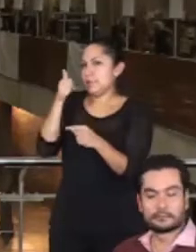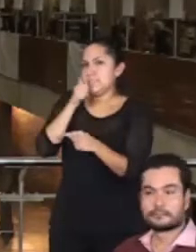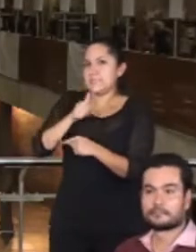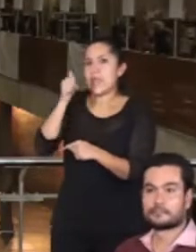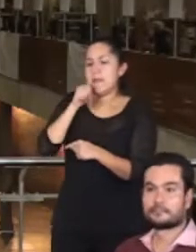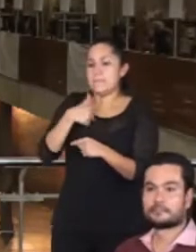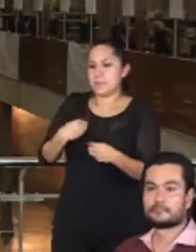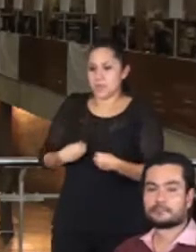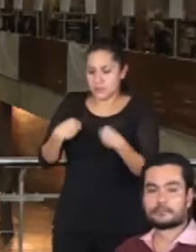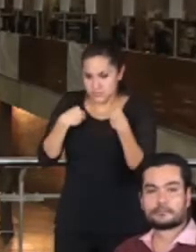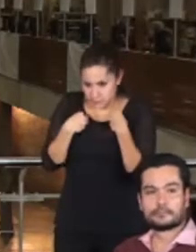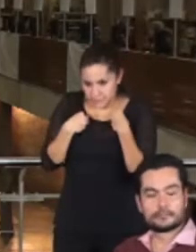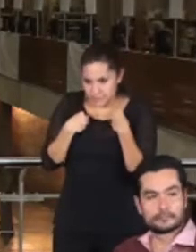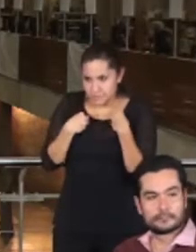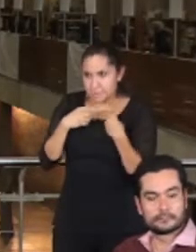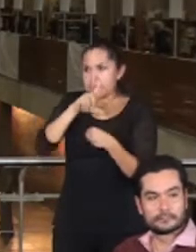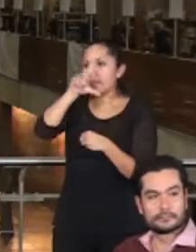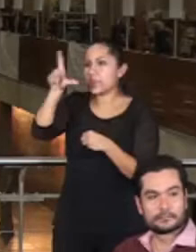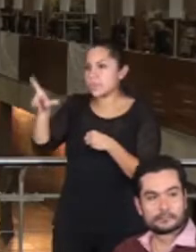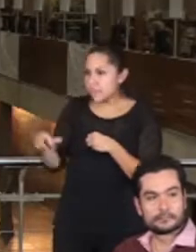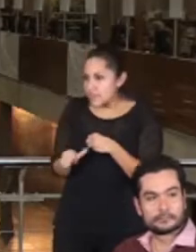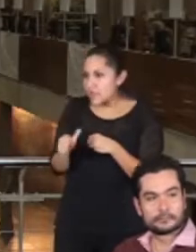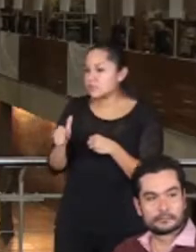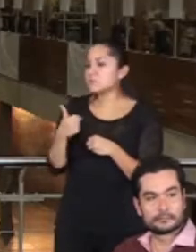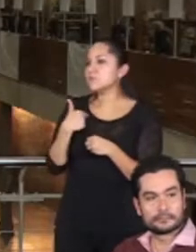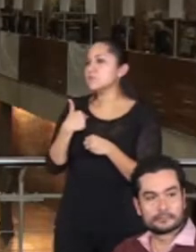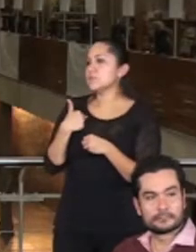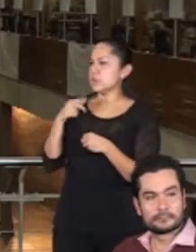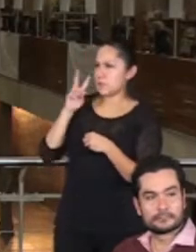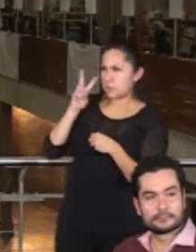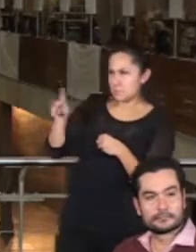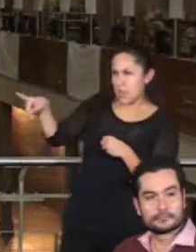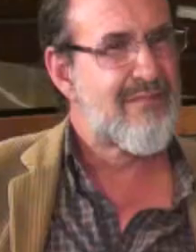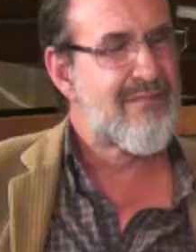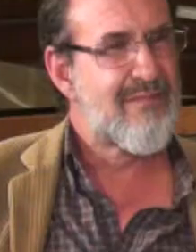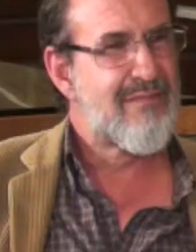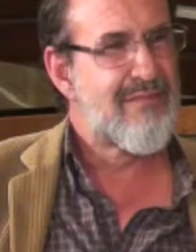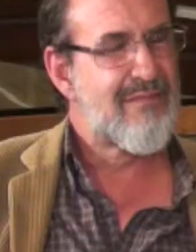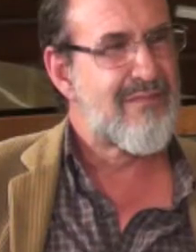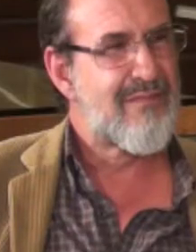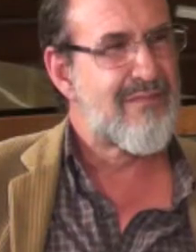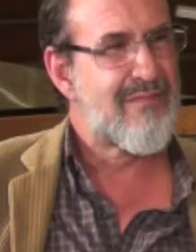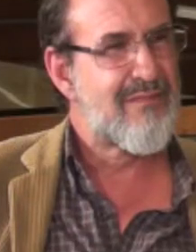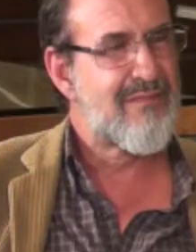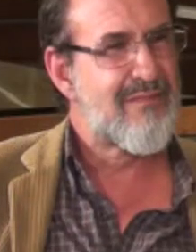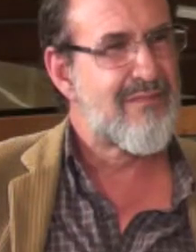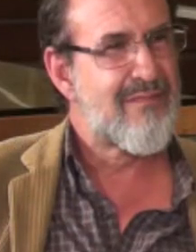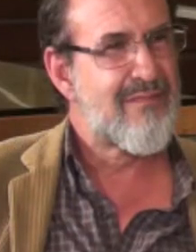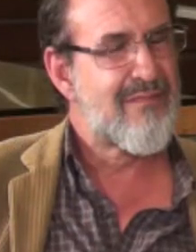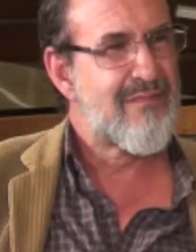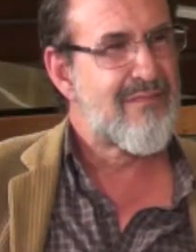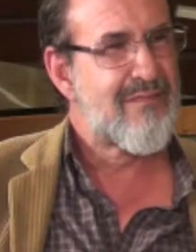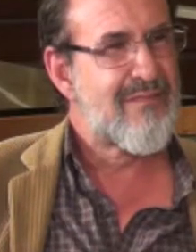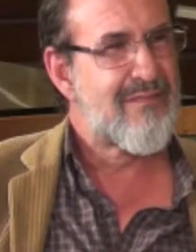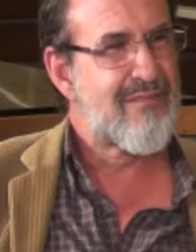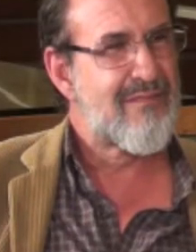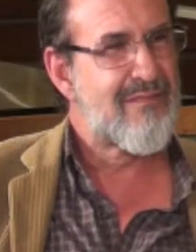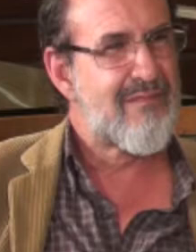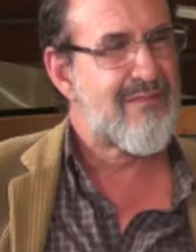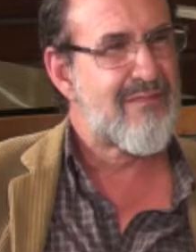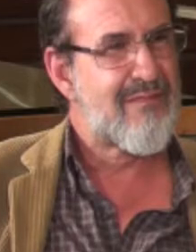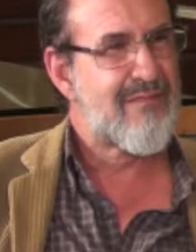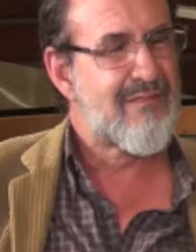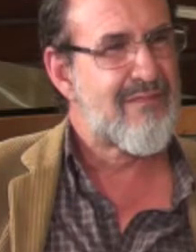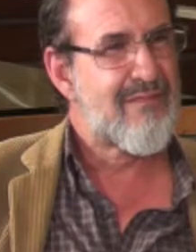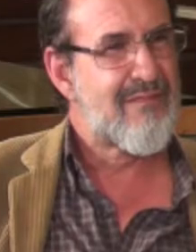porque cae en la trampa de comparar no cómo es posible que tu hijo teniendo tantos años todavía